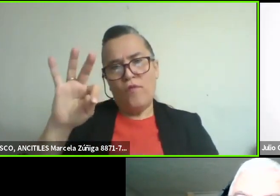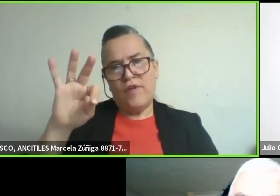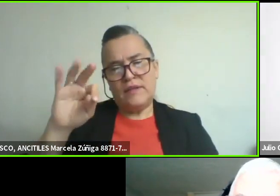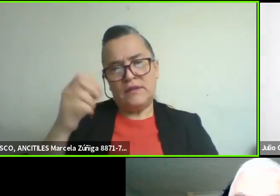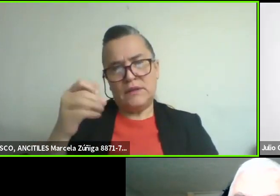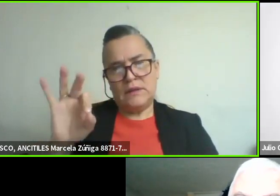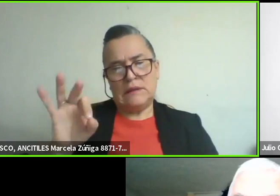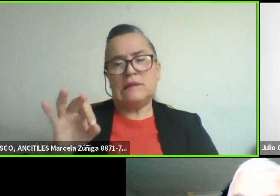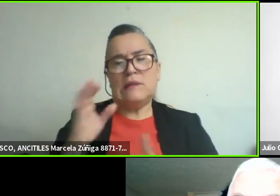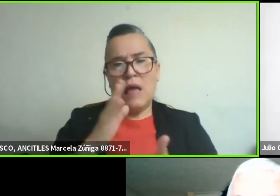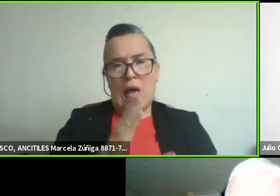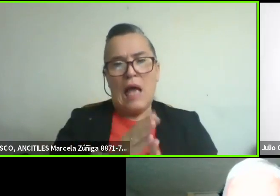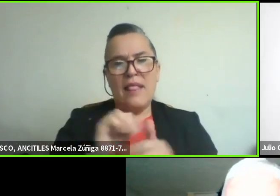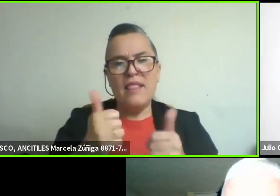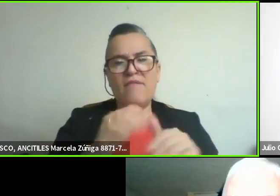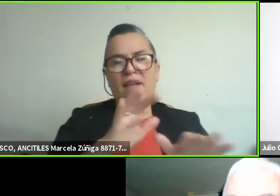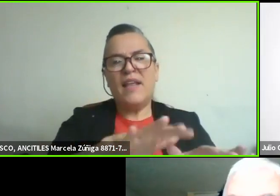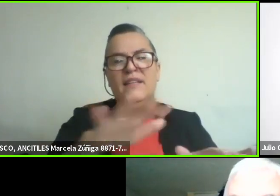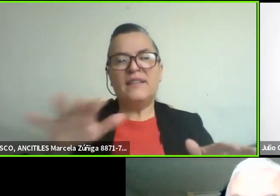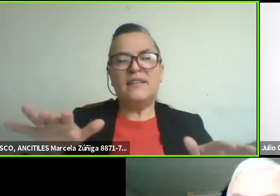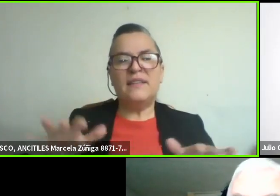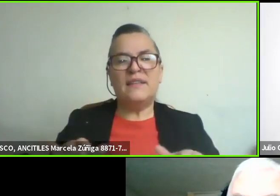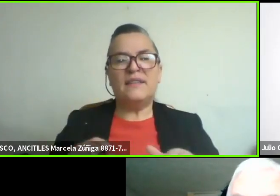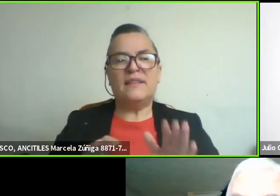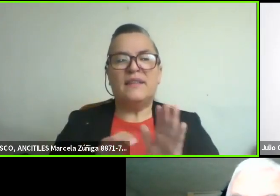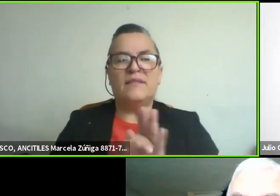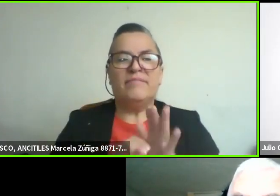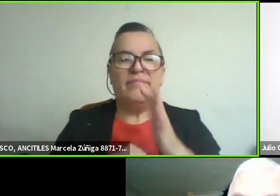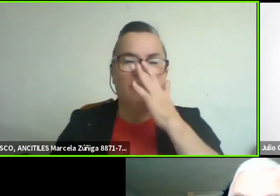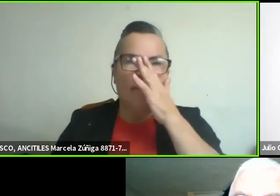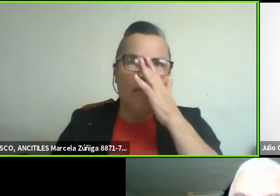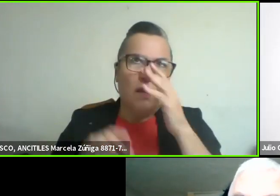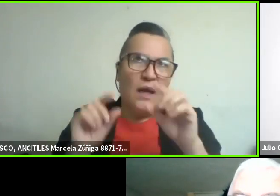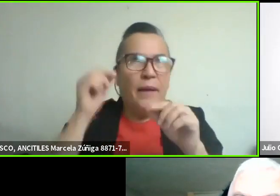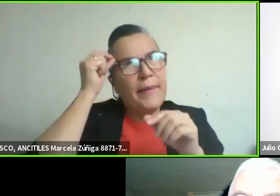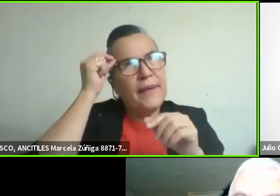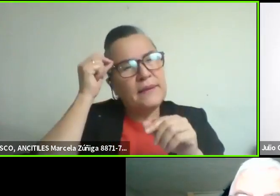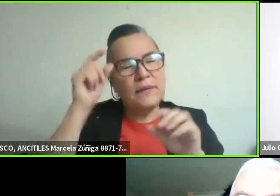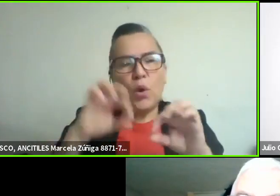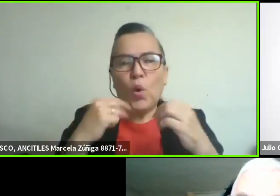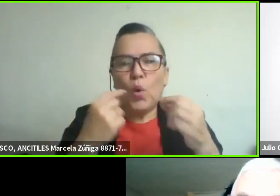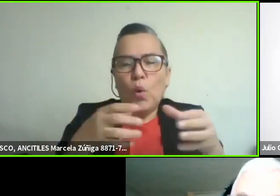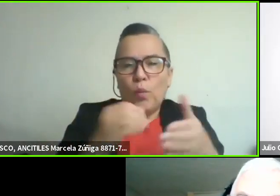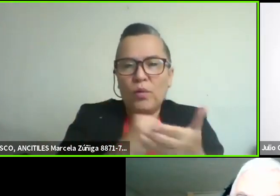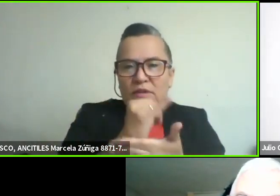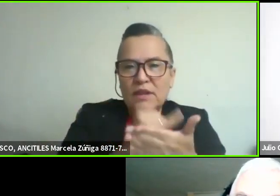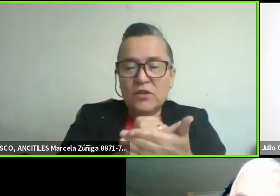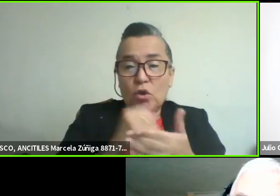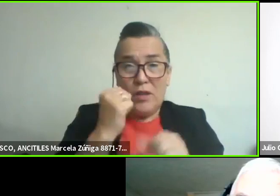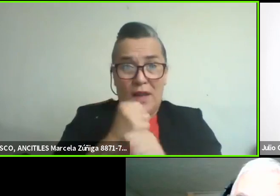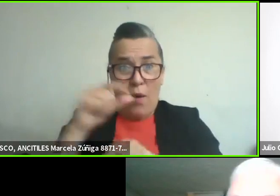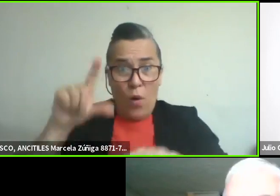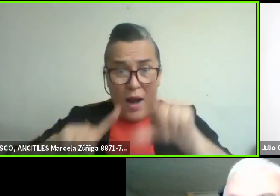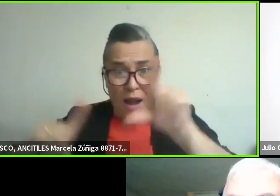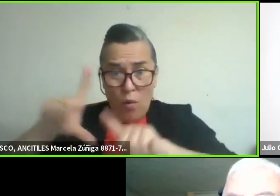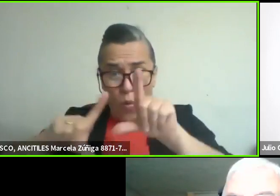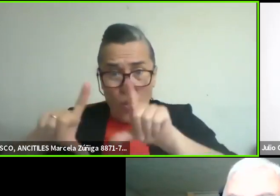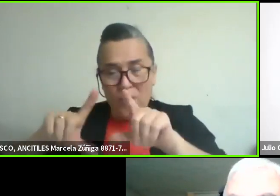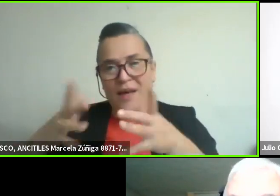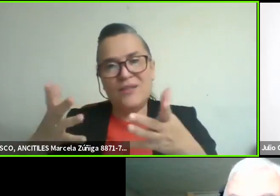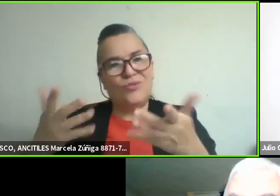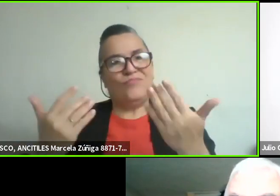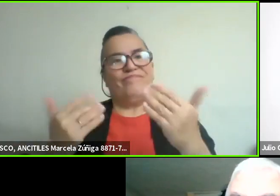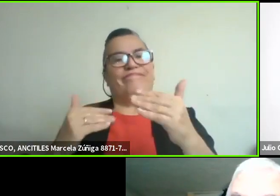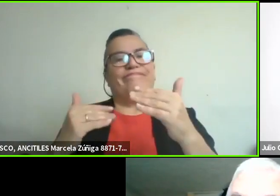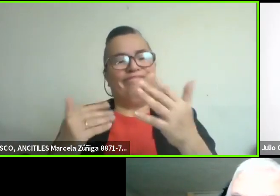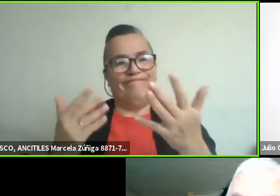obviamente en investigación está por ejemplo pensemos en grupos de investigación que necesitan hacer trabajo de laboratorio esto claramente ha tenido